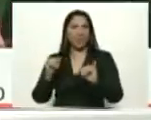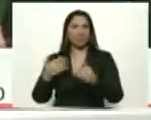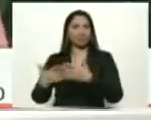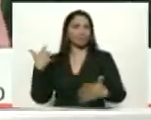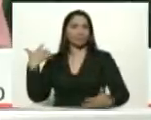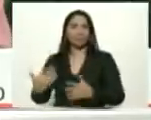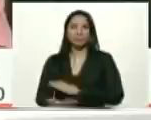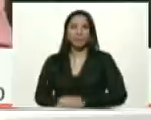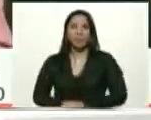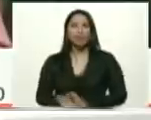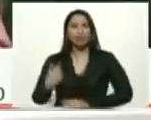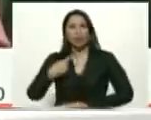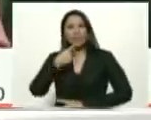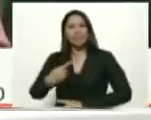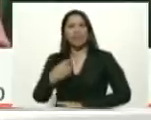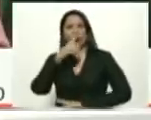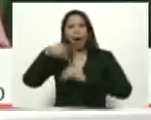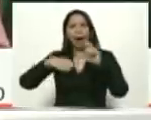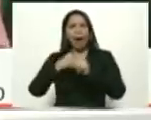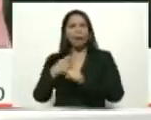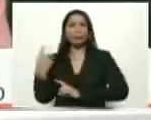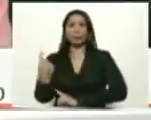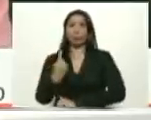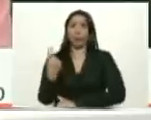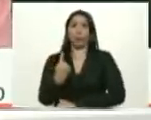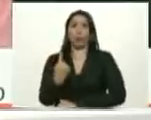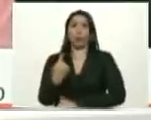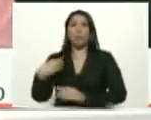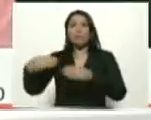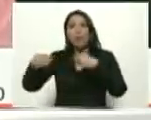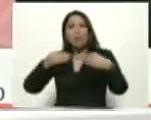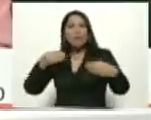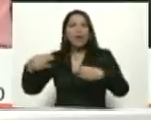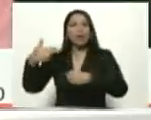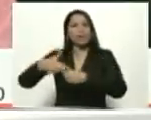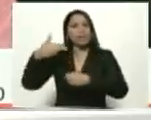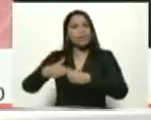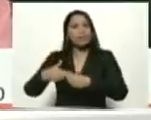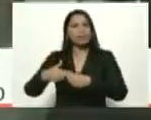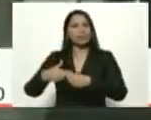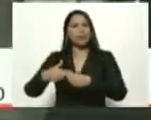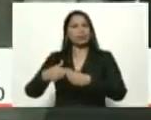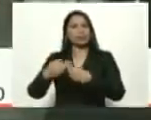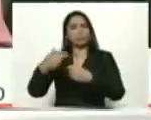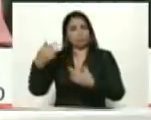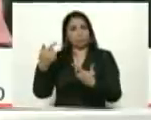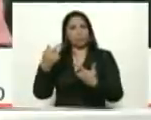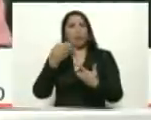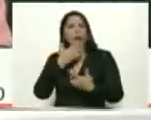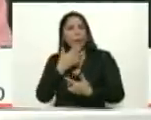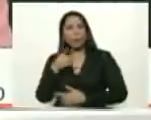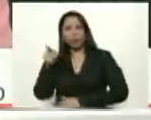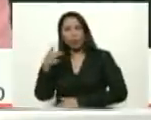años. No solo el modelo rentista petrolero, Tarek, tú que eres el jefe de la economía.